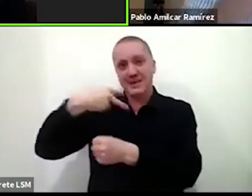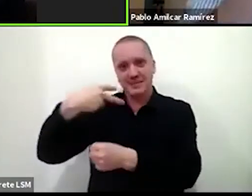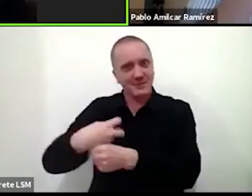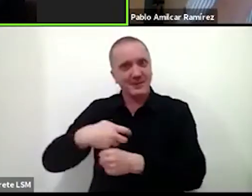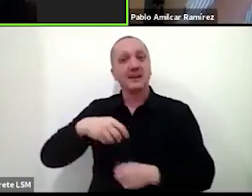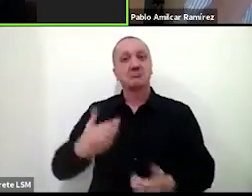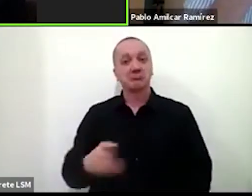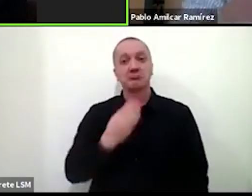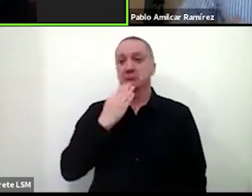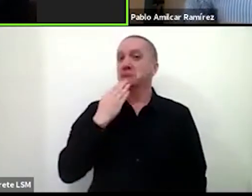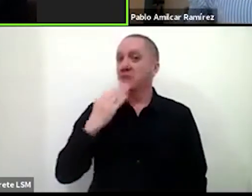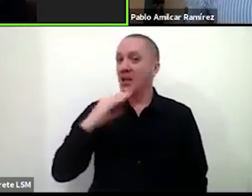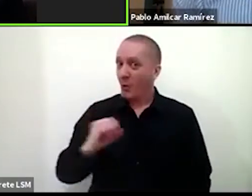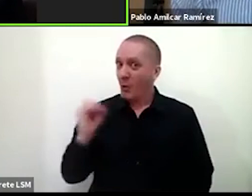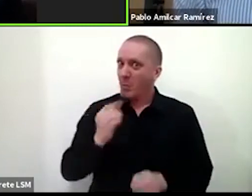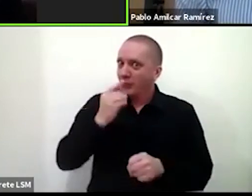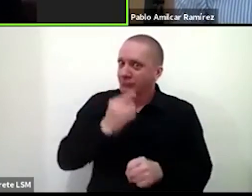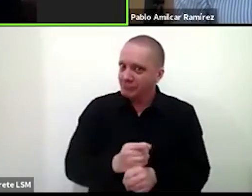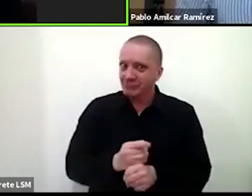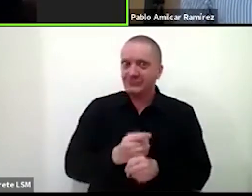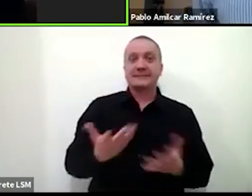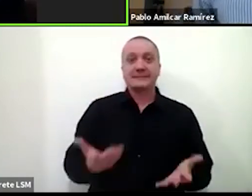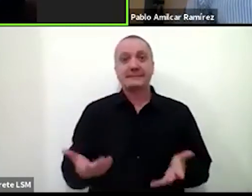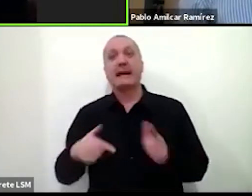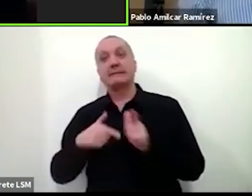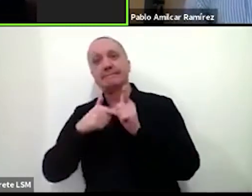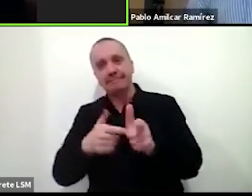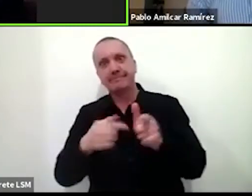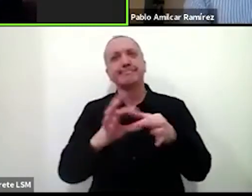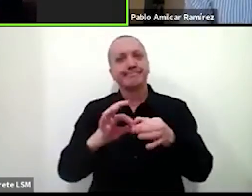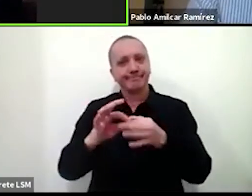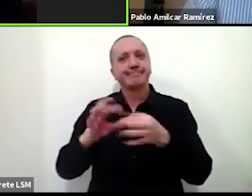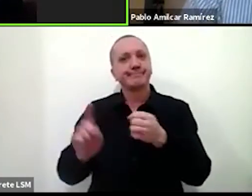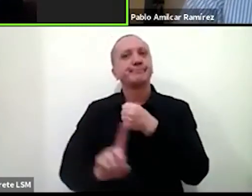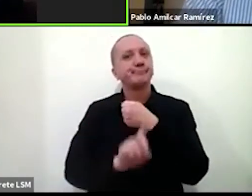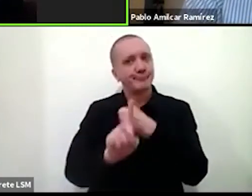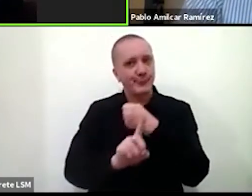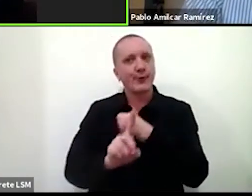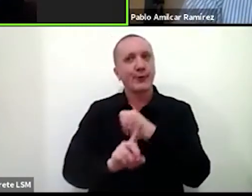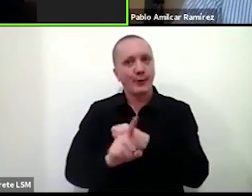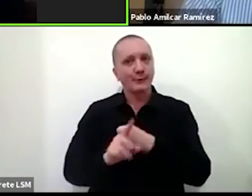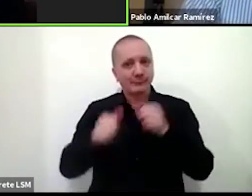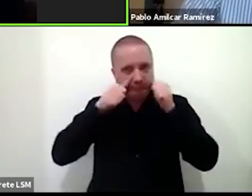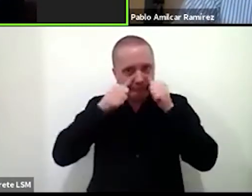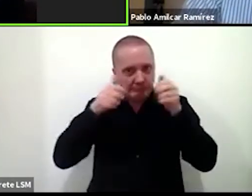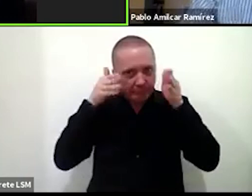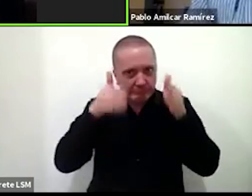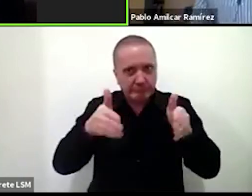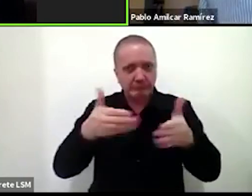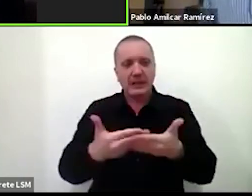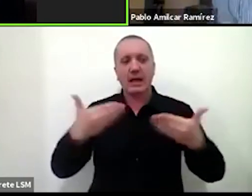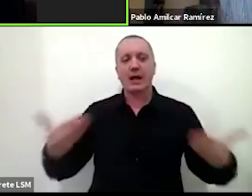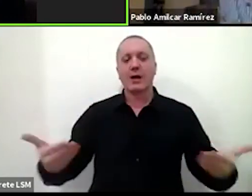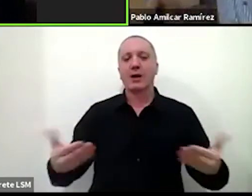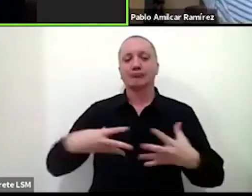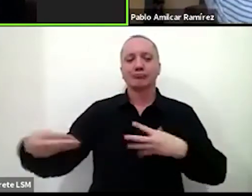oportunidad para seguir problematizándonos los temas que nos ocupan en esta pandemia. Y para